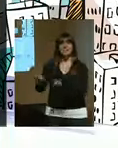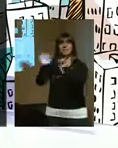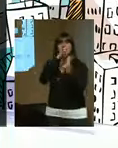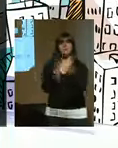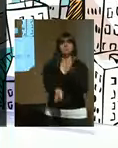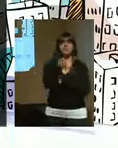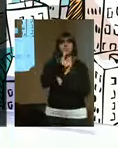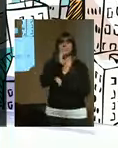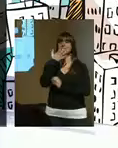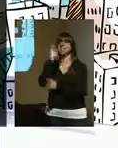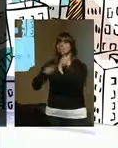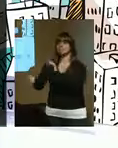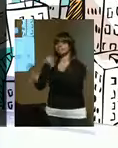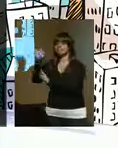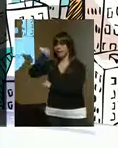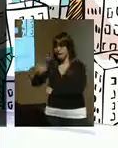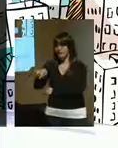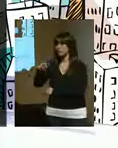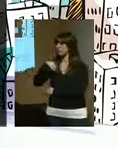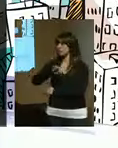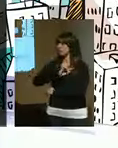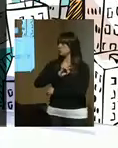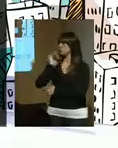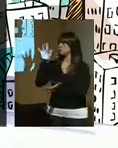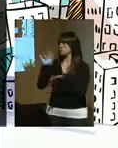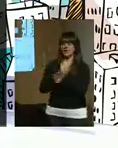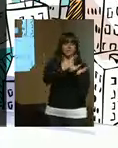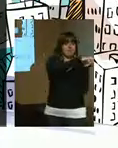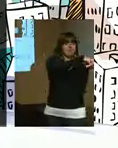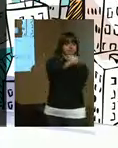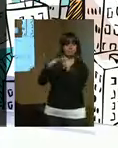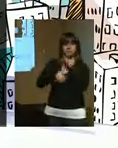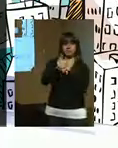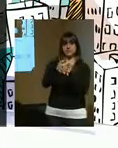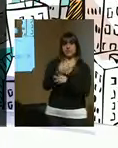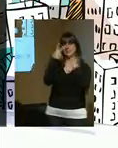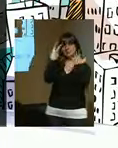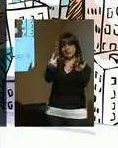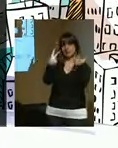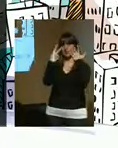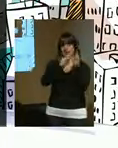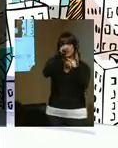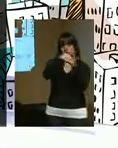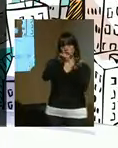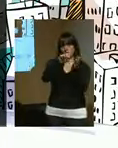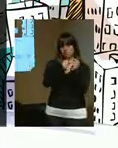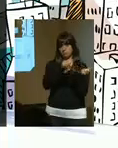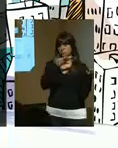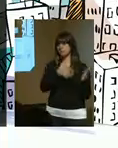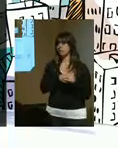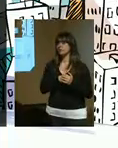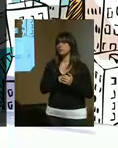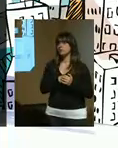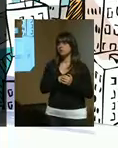problema. Nosotros estamos en 7 sedes en los principales centros turísticos de la ciudad de Buenos Aires,